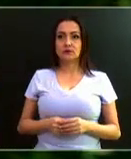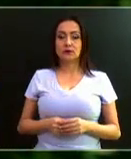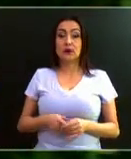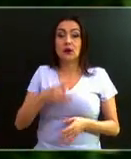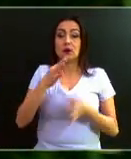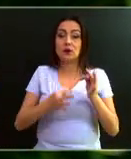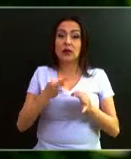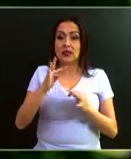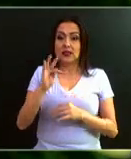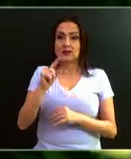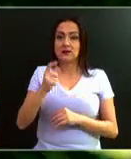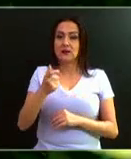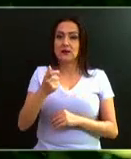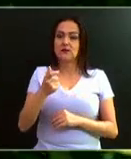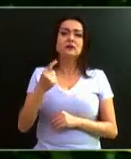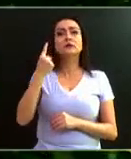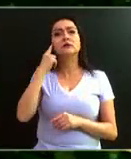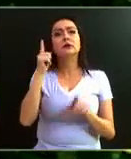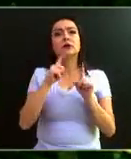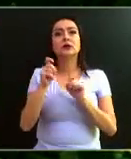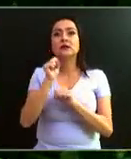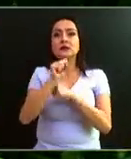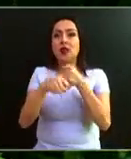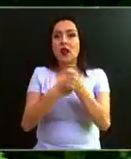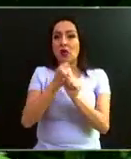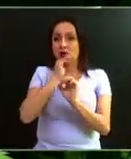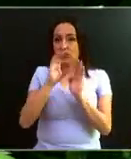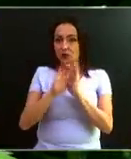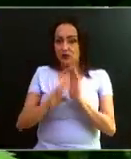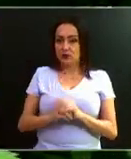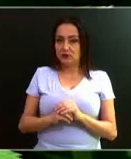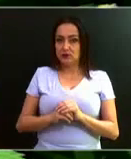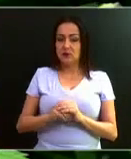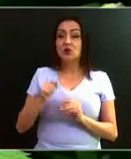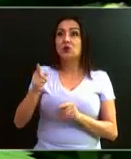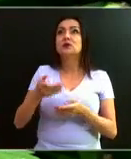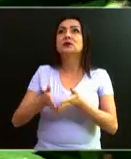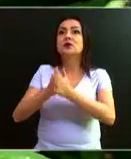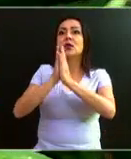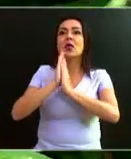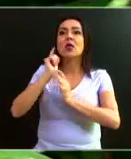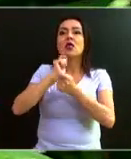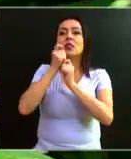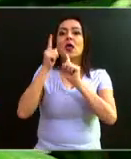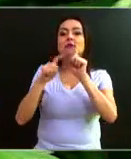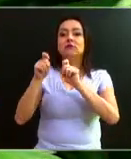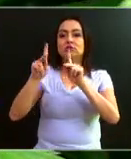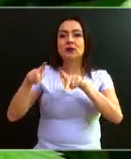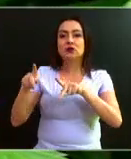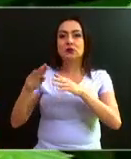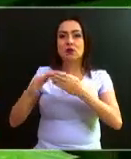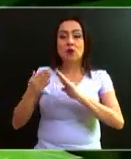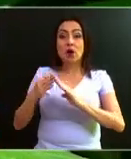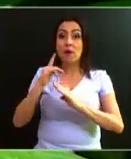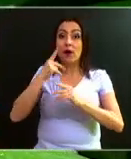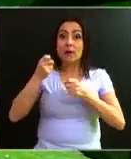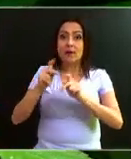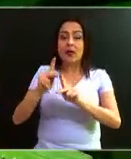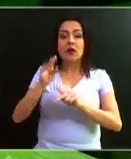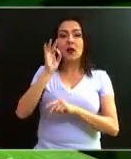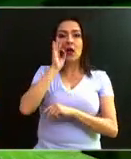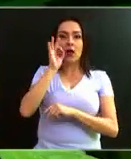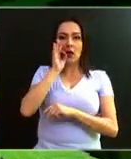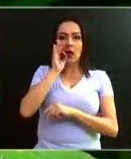Tribunal Supremo de Elecciones consultará a la Sala Constitucional una solicitud de referéndum para permitir el uso de